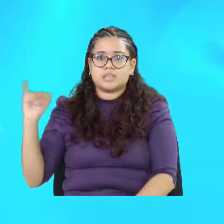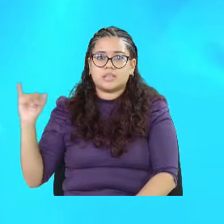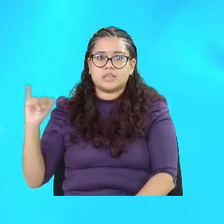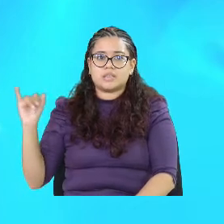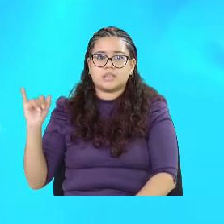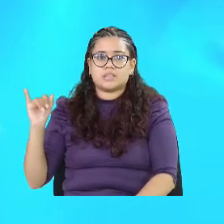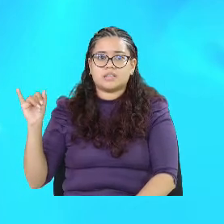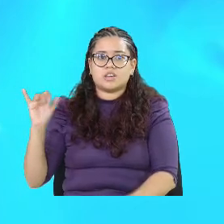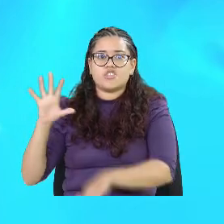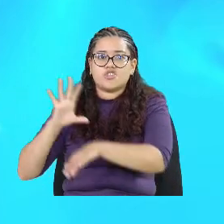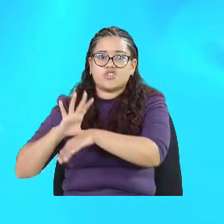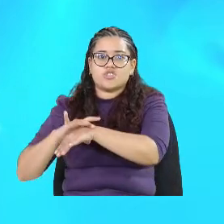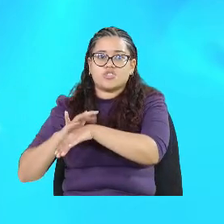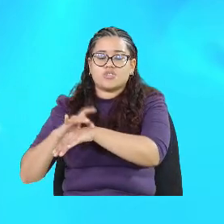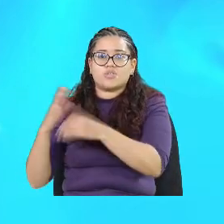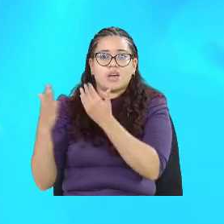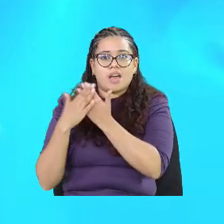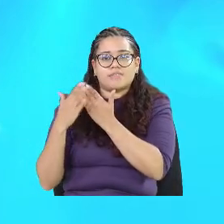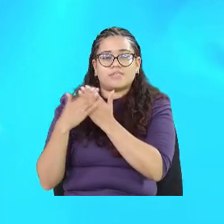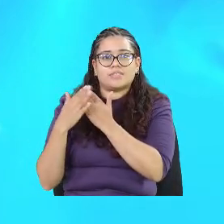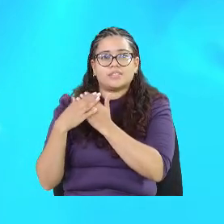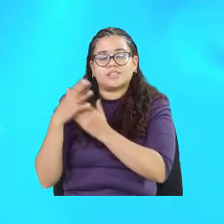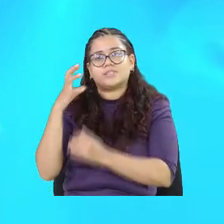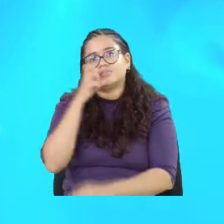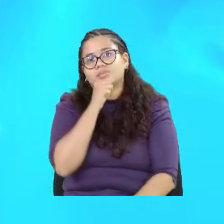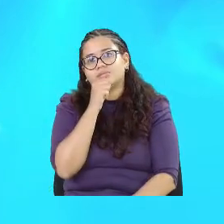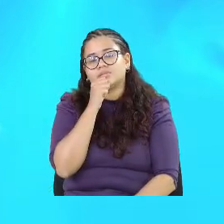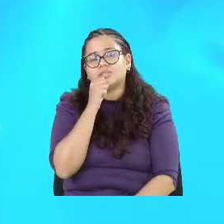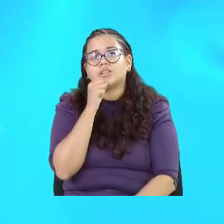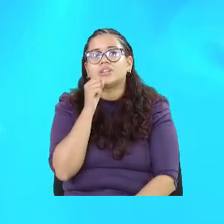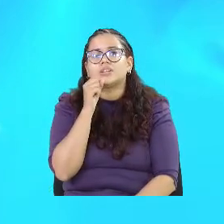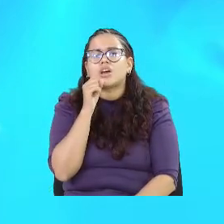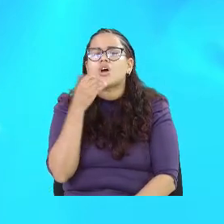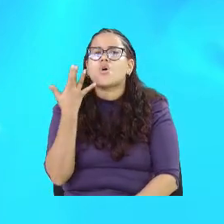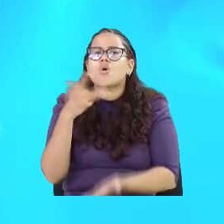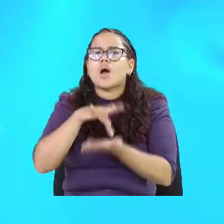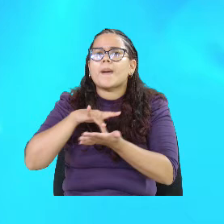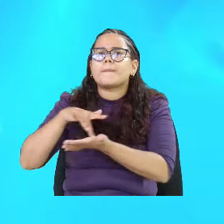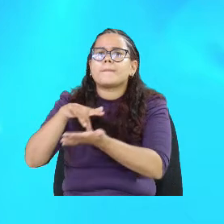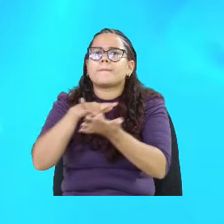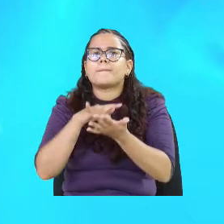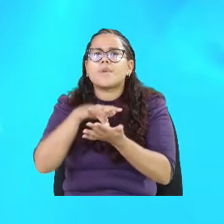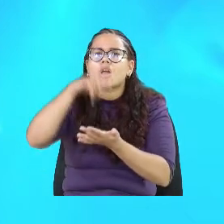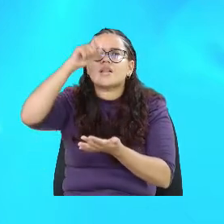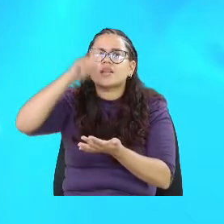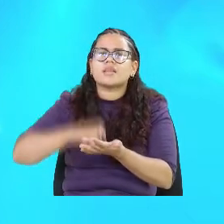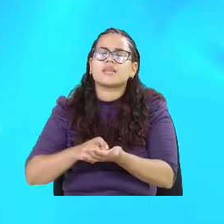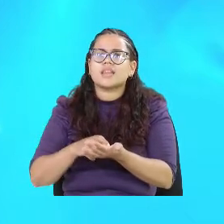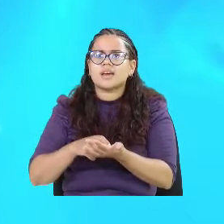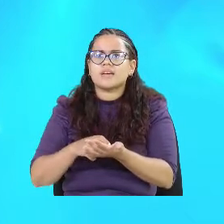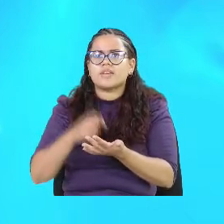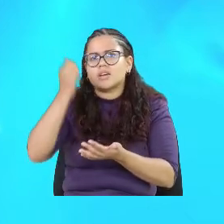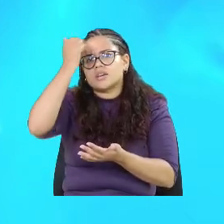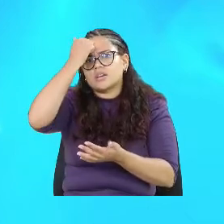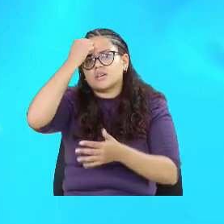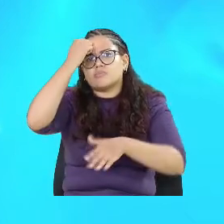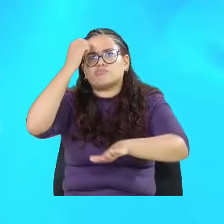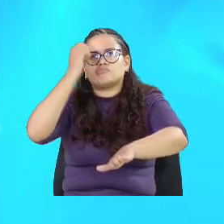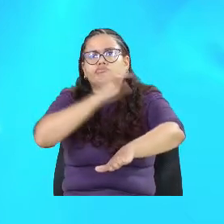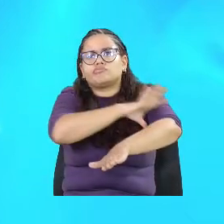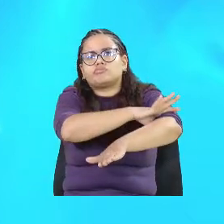nos estaba mostrando cuál era la posición que el paciente necesitaba para crear